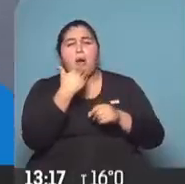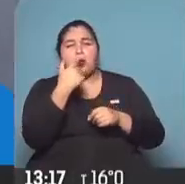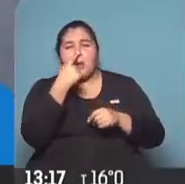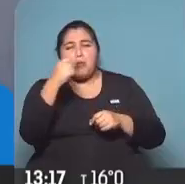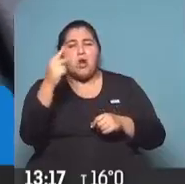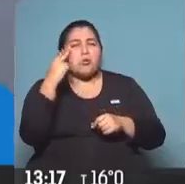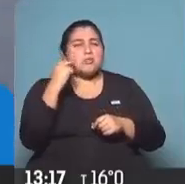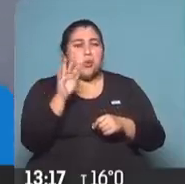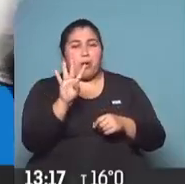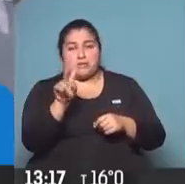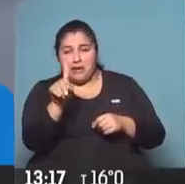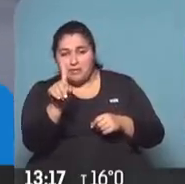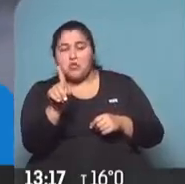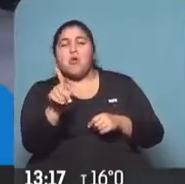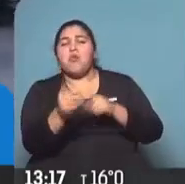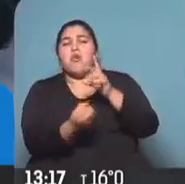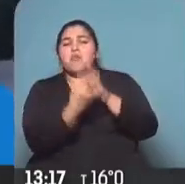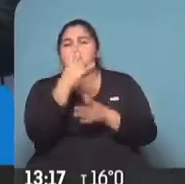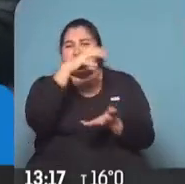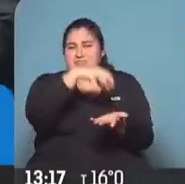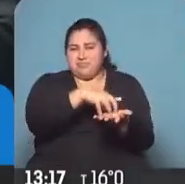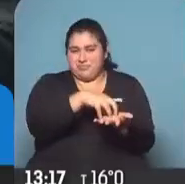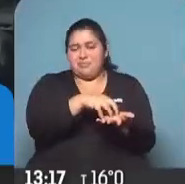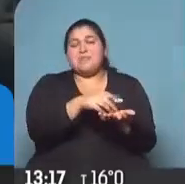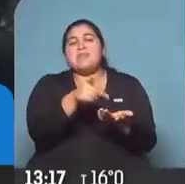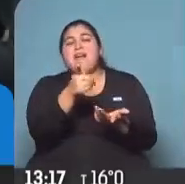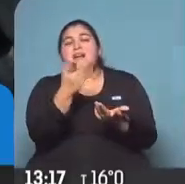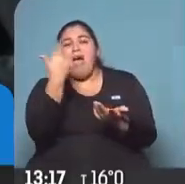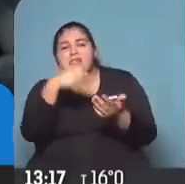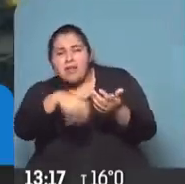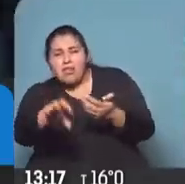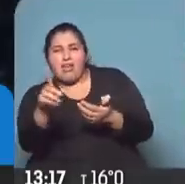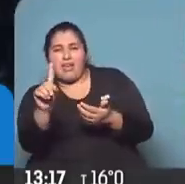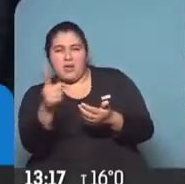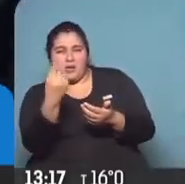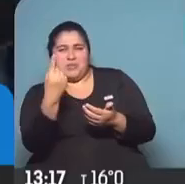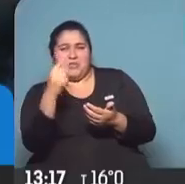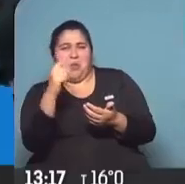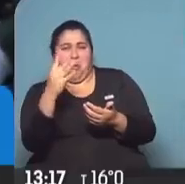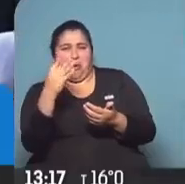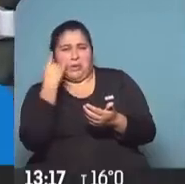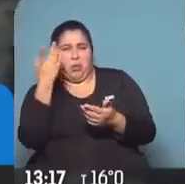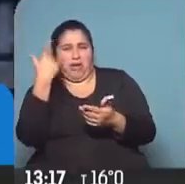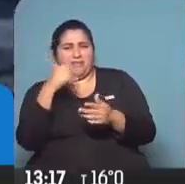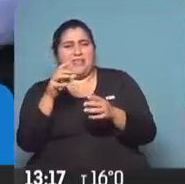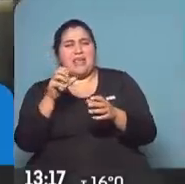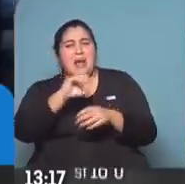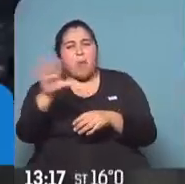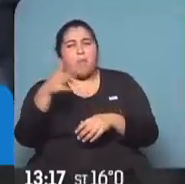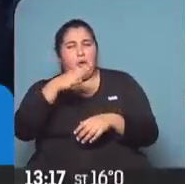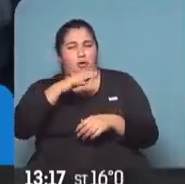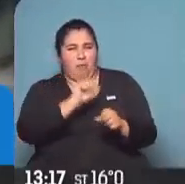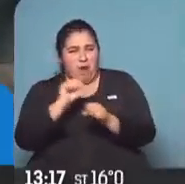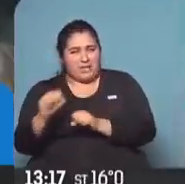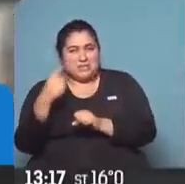1931 sobre la base en la ex agrupación de instrucción conociendo el plan de mayo e